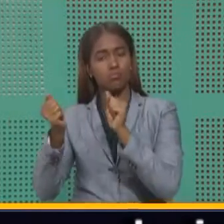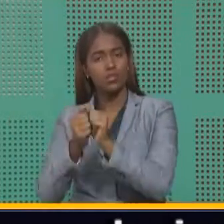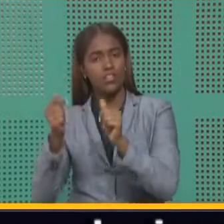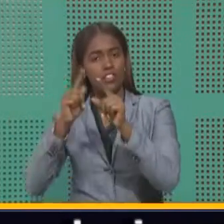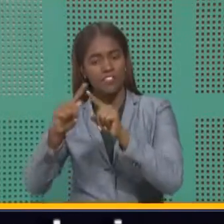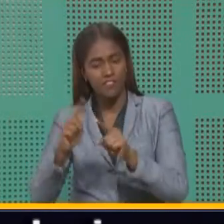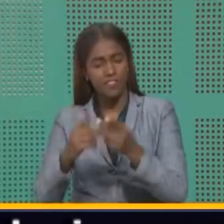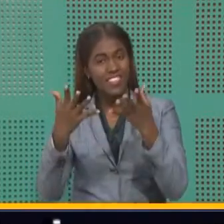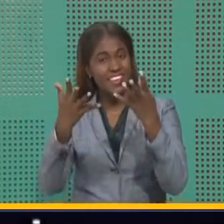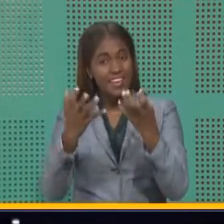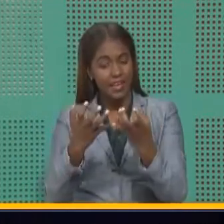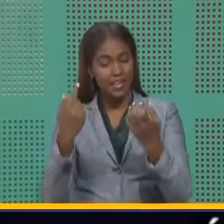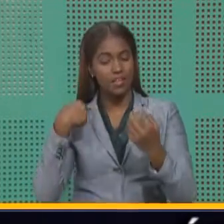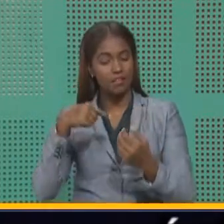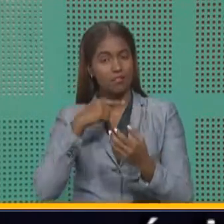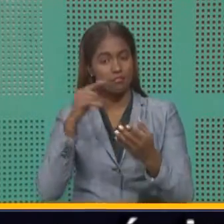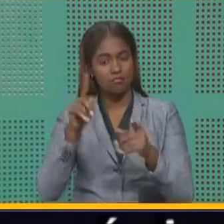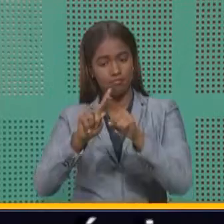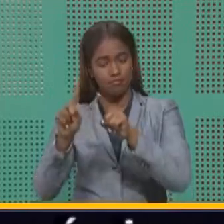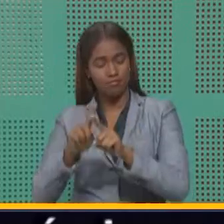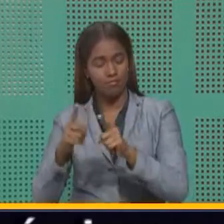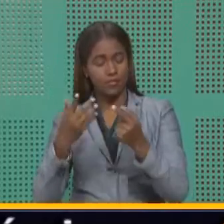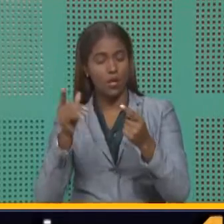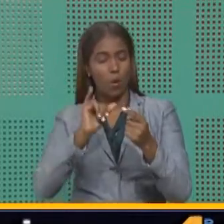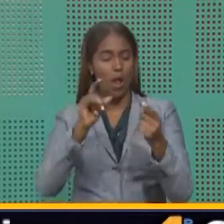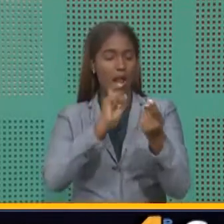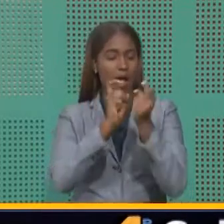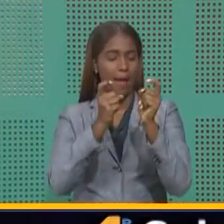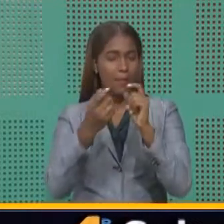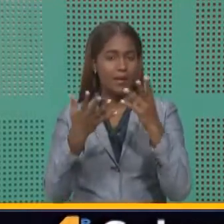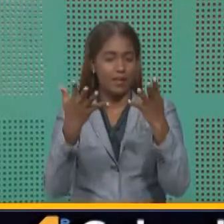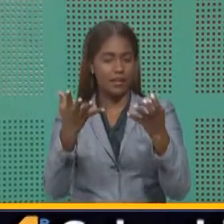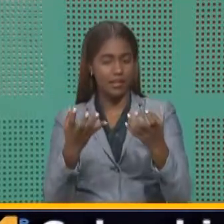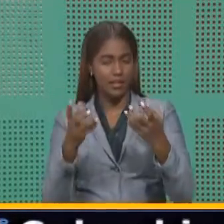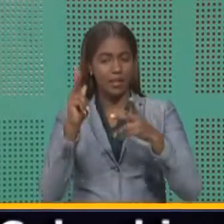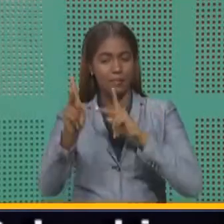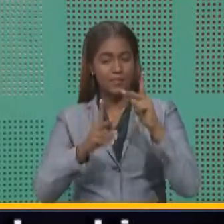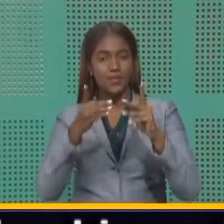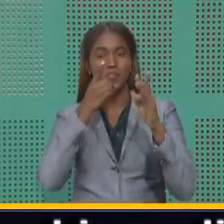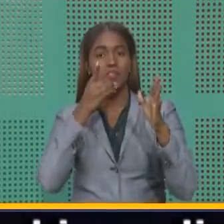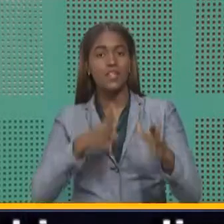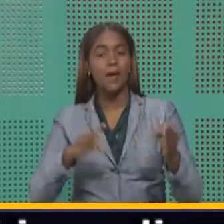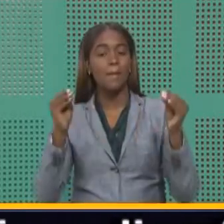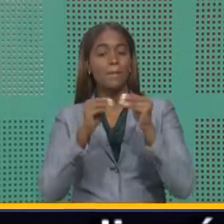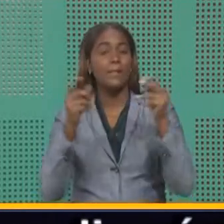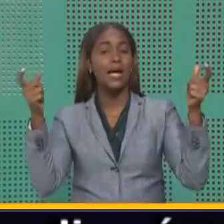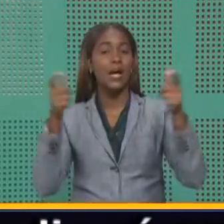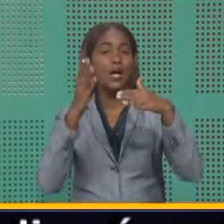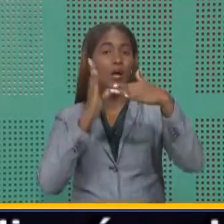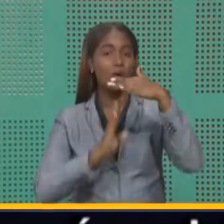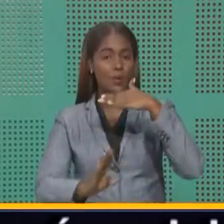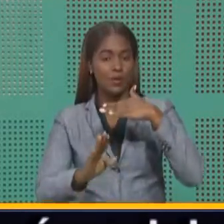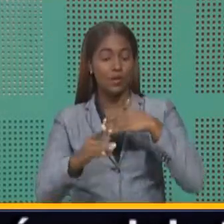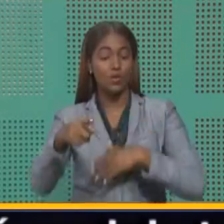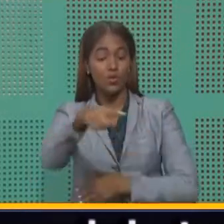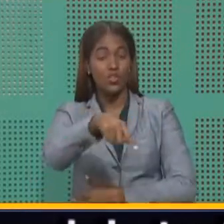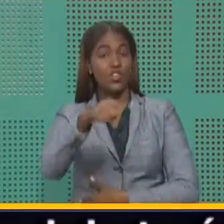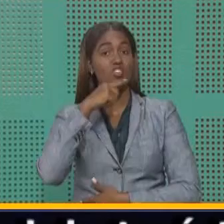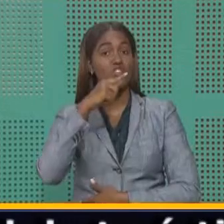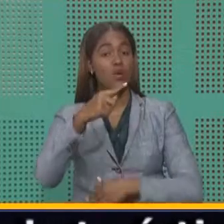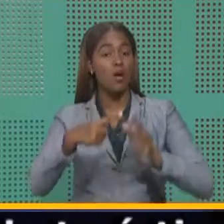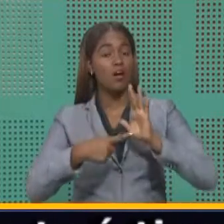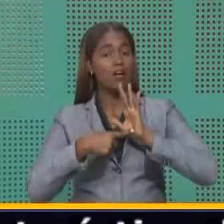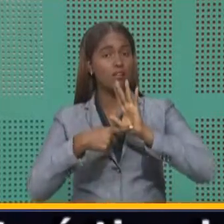anhelos en los deseos en los cambios que quieren los dominicanos más humildes ustedes son un ejemplo